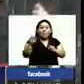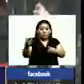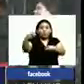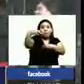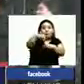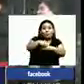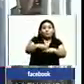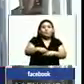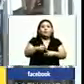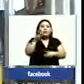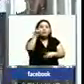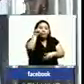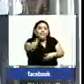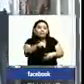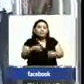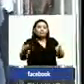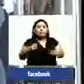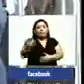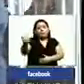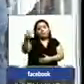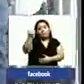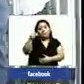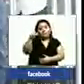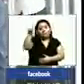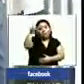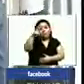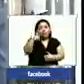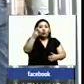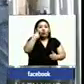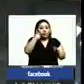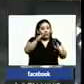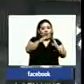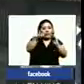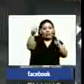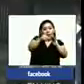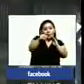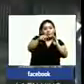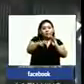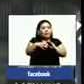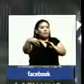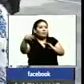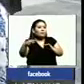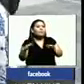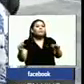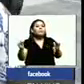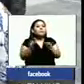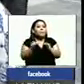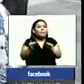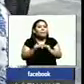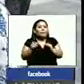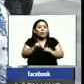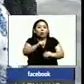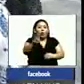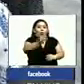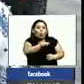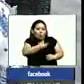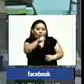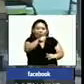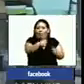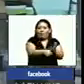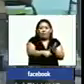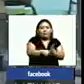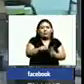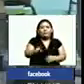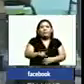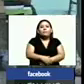la directiva Todo está En la educación Desde la casa Hacia afuera Y tal vez No solo la culpación De los alcaldes